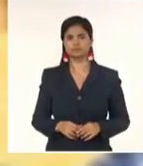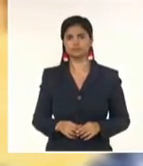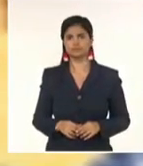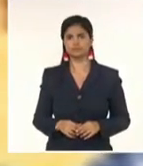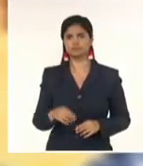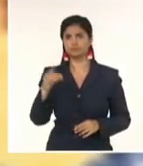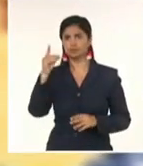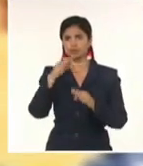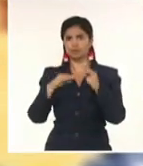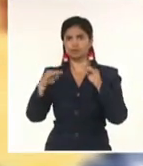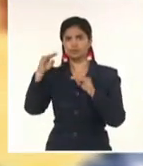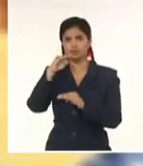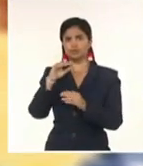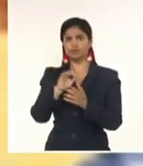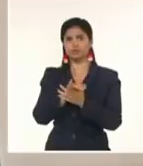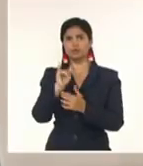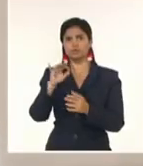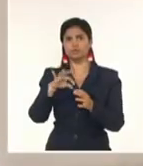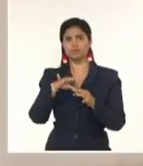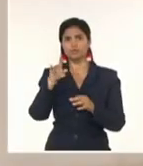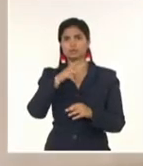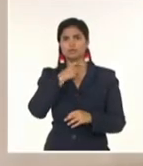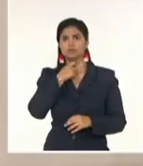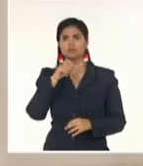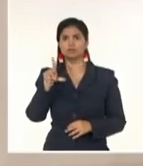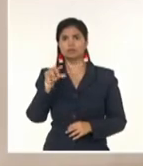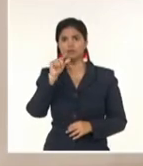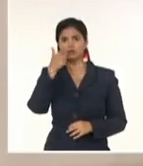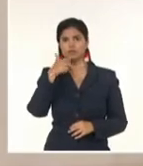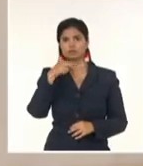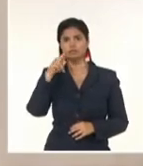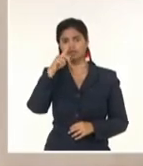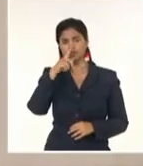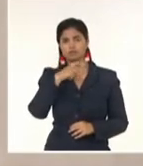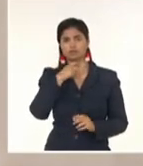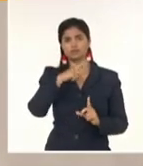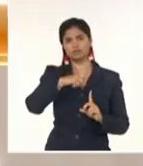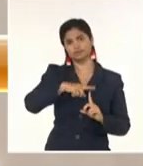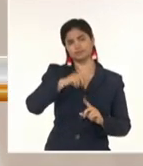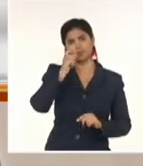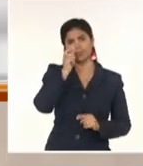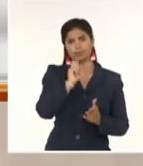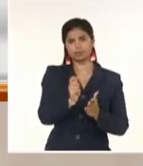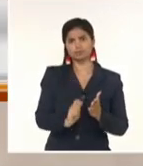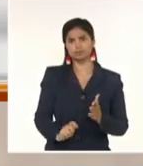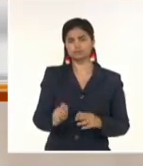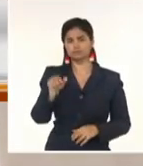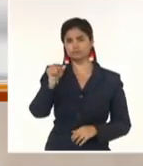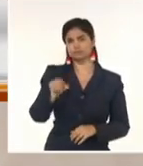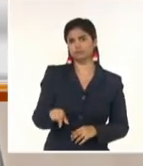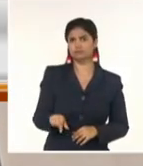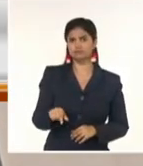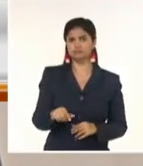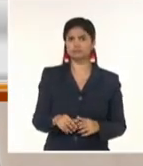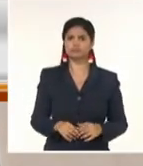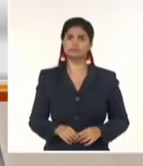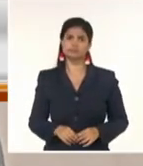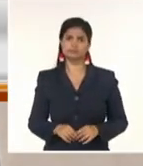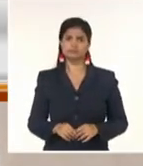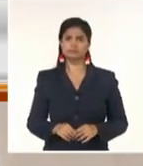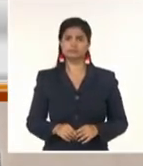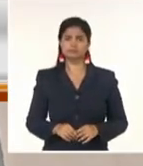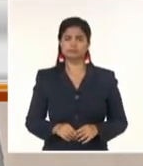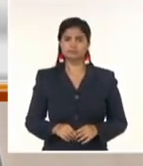Miguel Barnett, invitado de honor al evento. Uno de los propósitos del foro es brindar a los participantes una experiencia